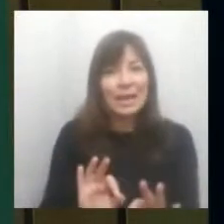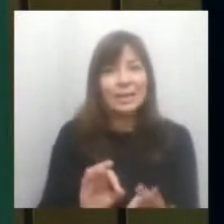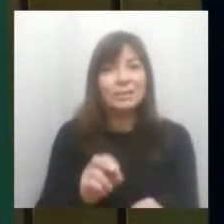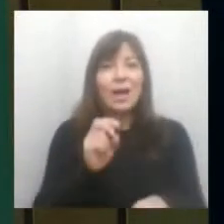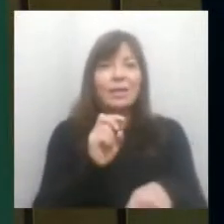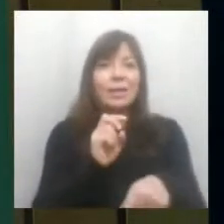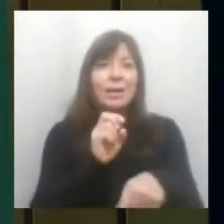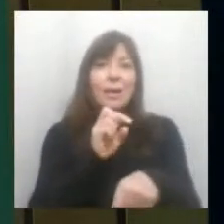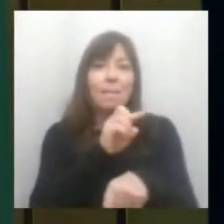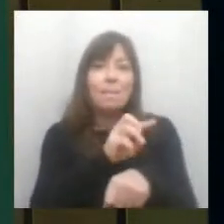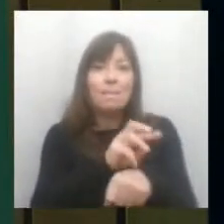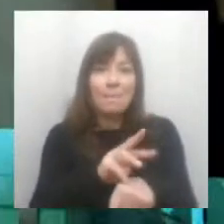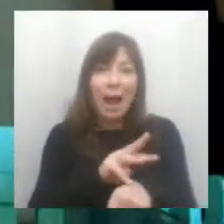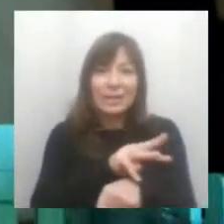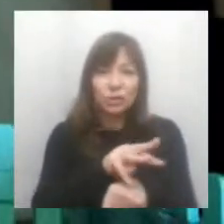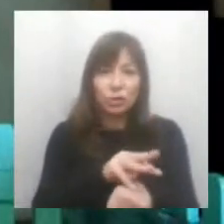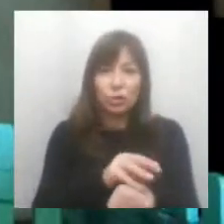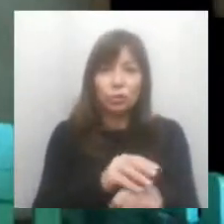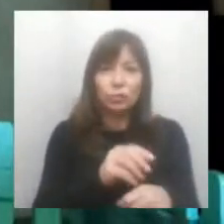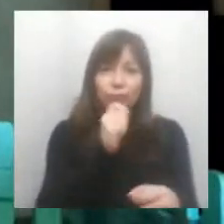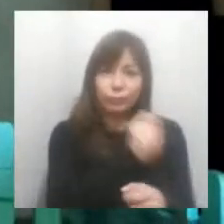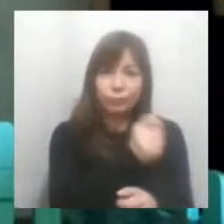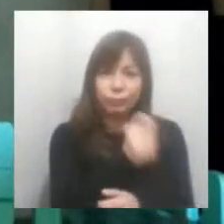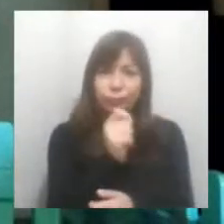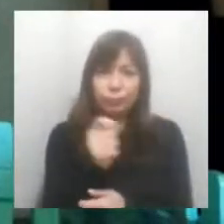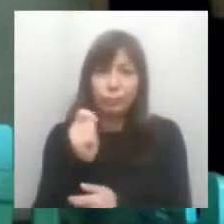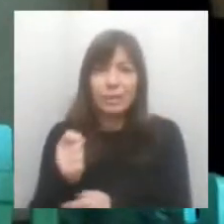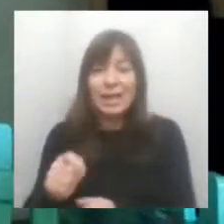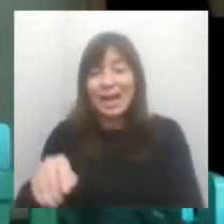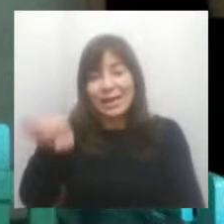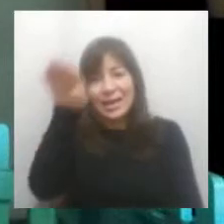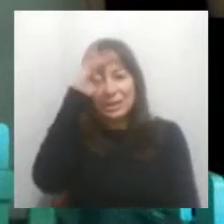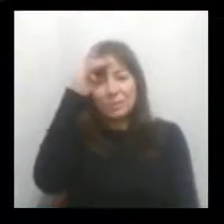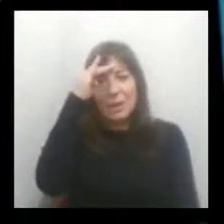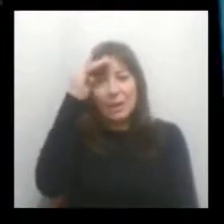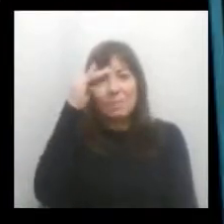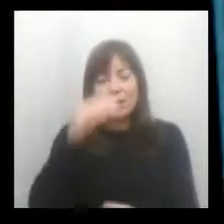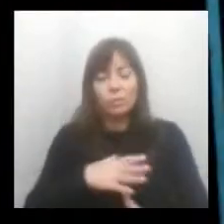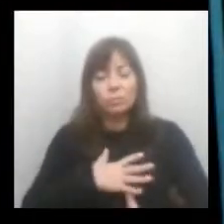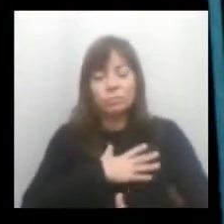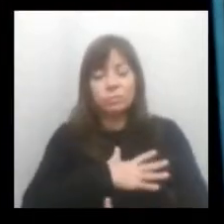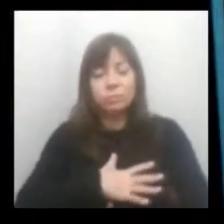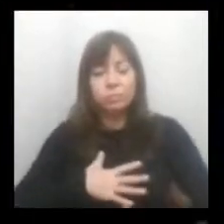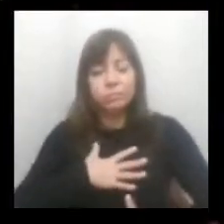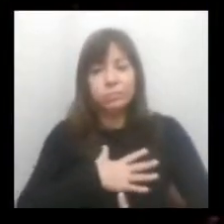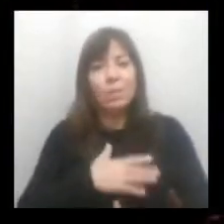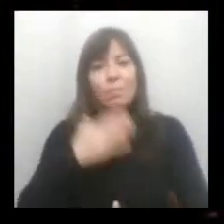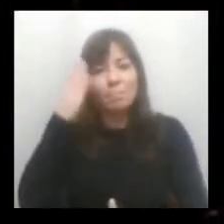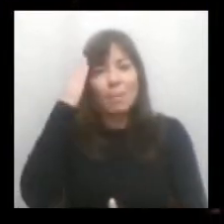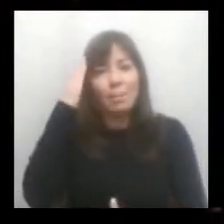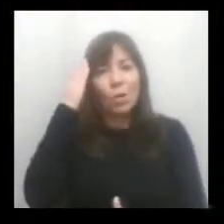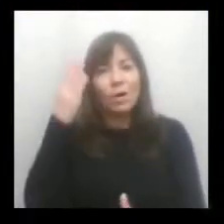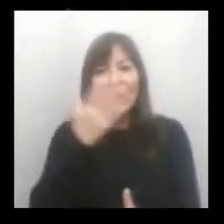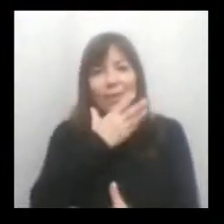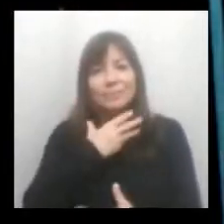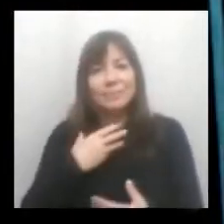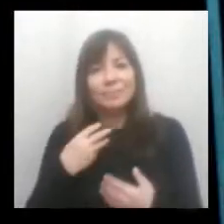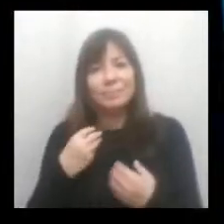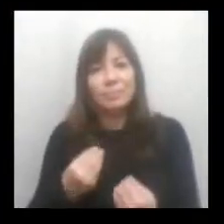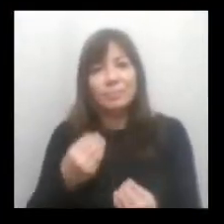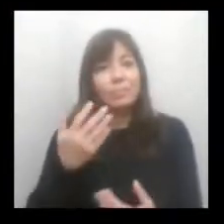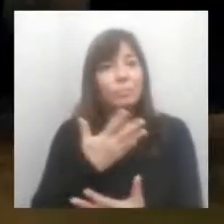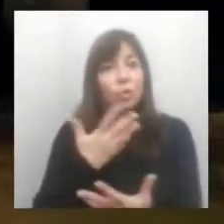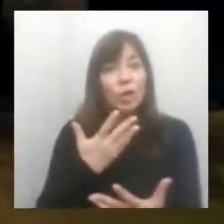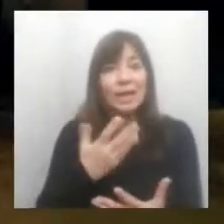Experimentar la simulación de un sismo puede ser una experiencia muy emotiva y memorable para el visitante, porque dado la realidad